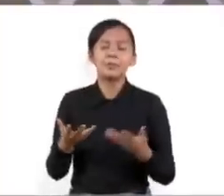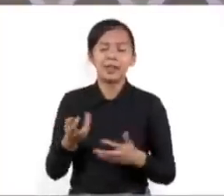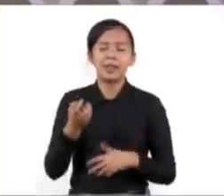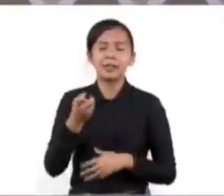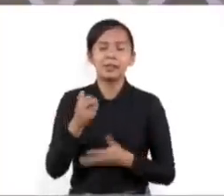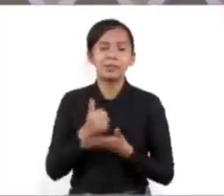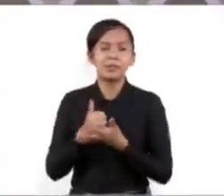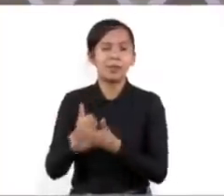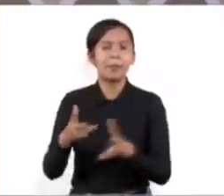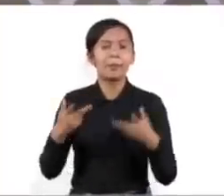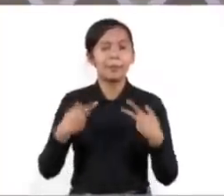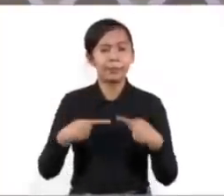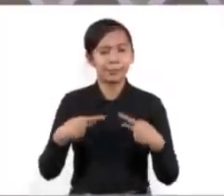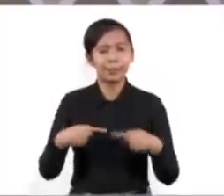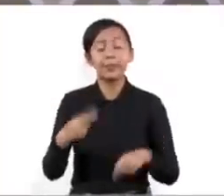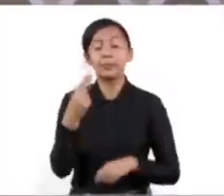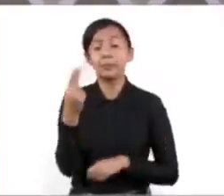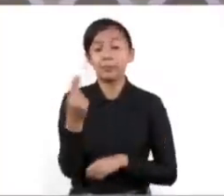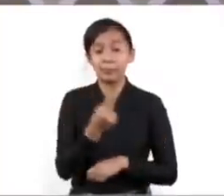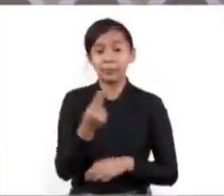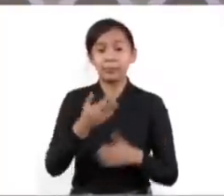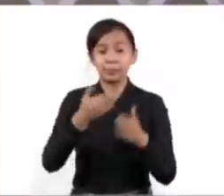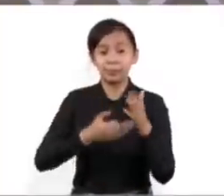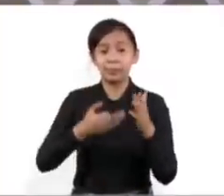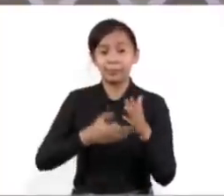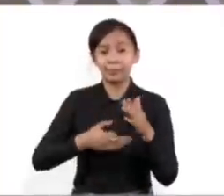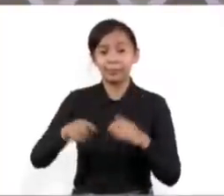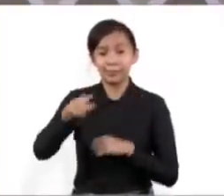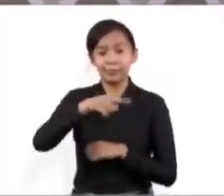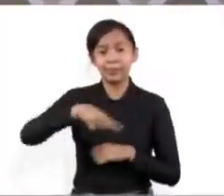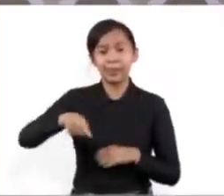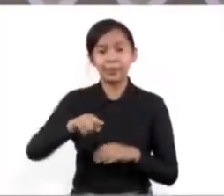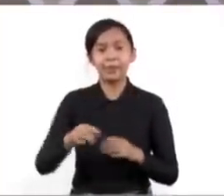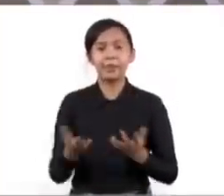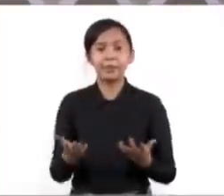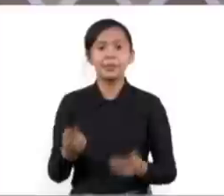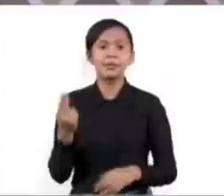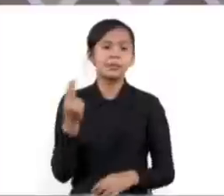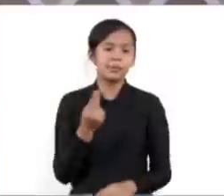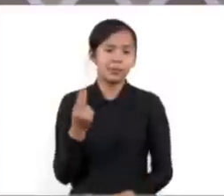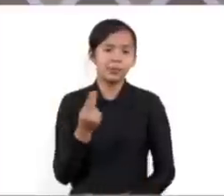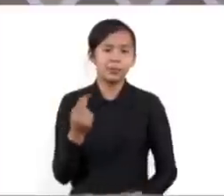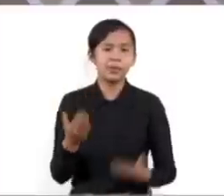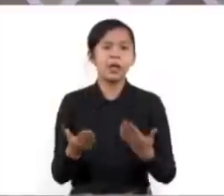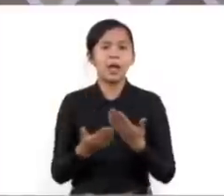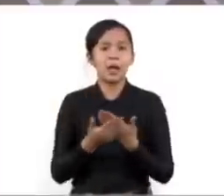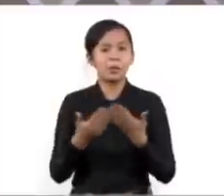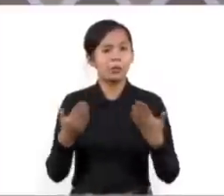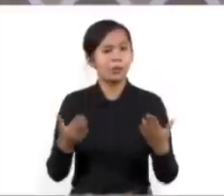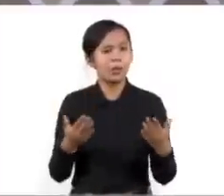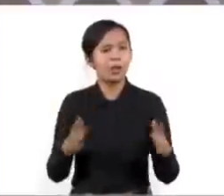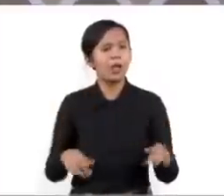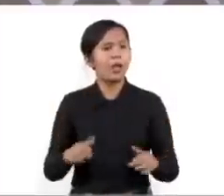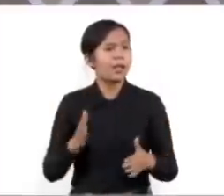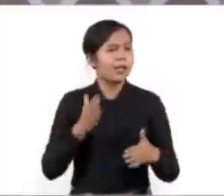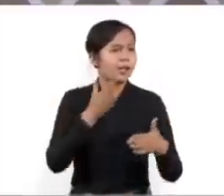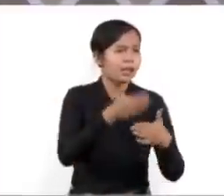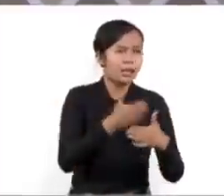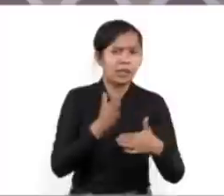percibir este requerimiento, esta necesidad que tenían de bajar los tiempos que les lleva actualmente conectarse